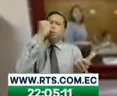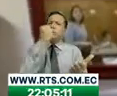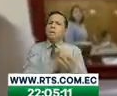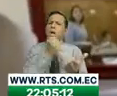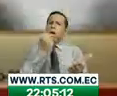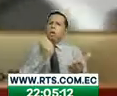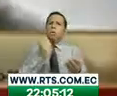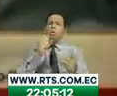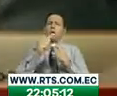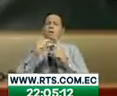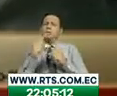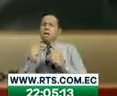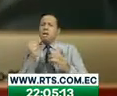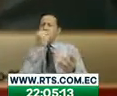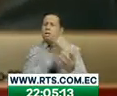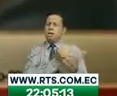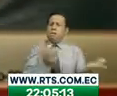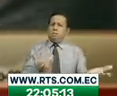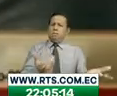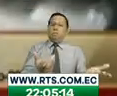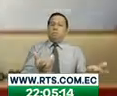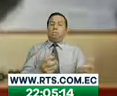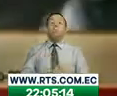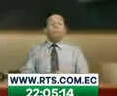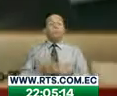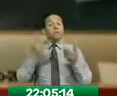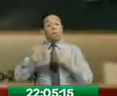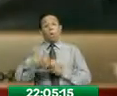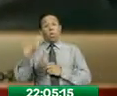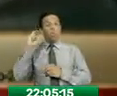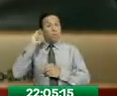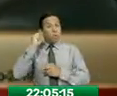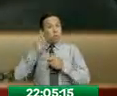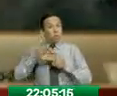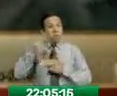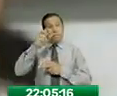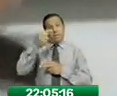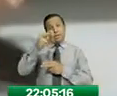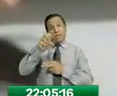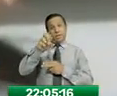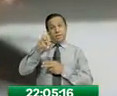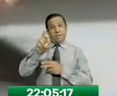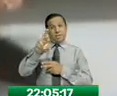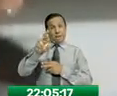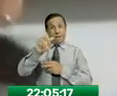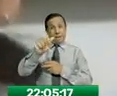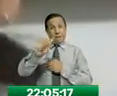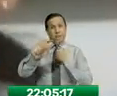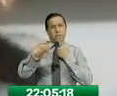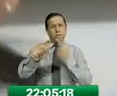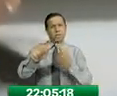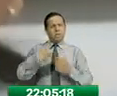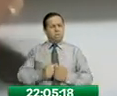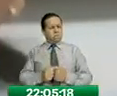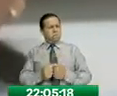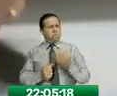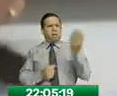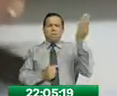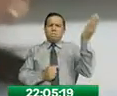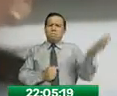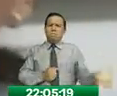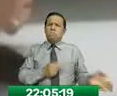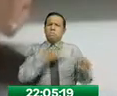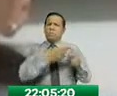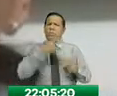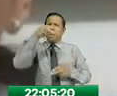Rentas Internas. Y este mismo fin persigue la legisladora correísta Verónica Guevara. Porque la conducta del asambleísta